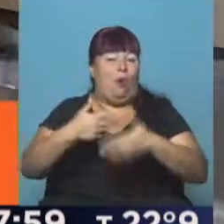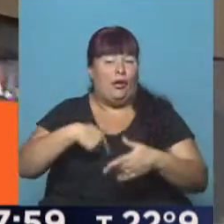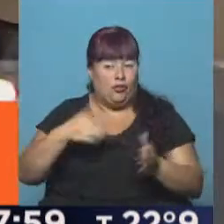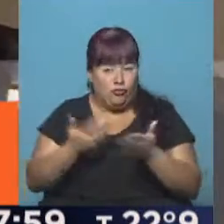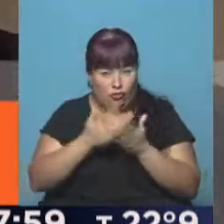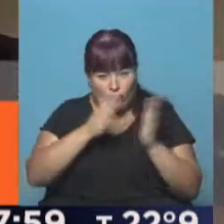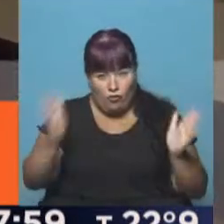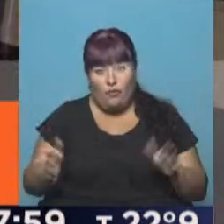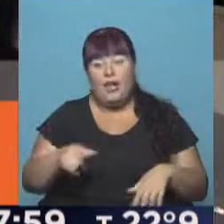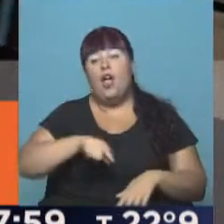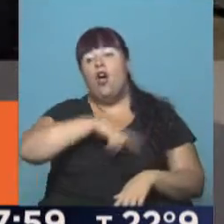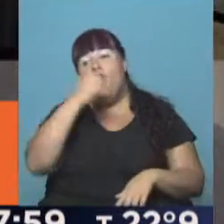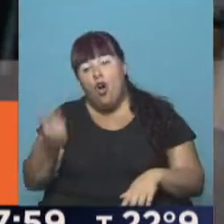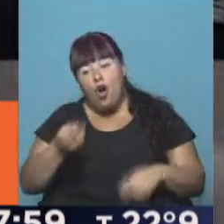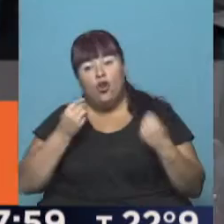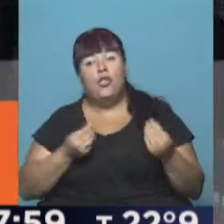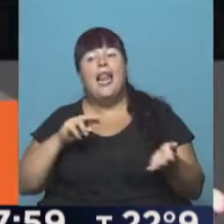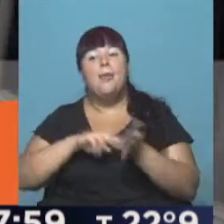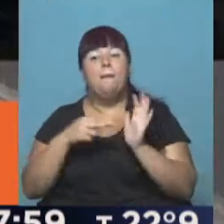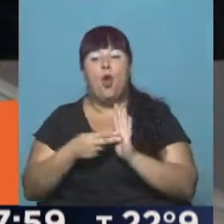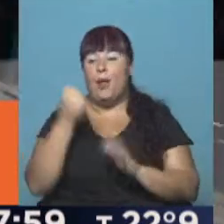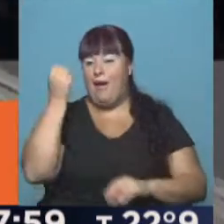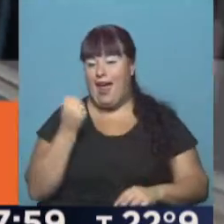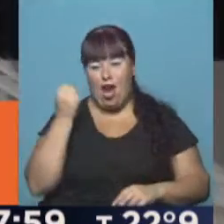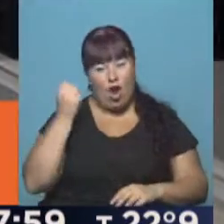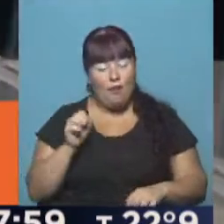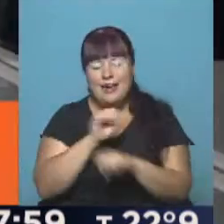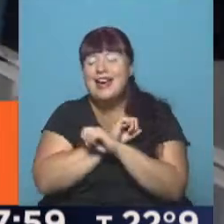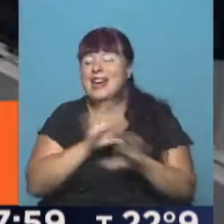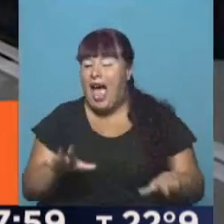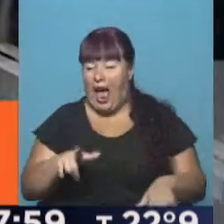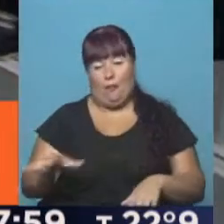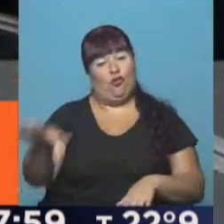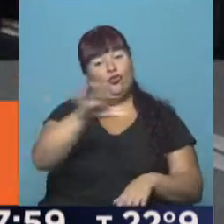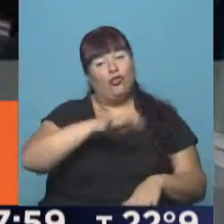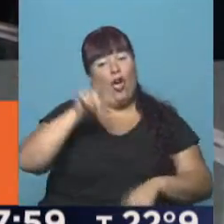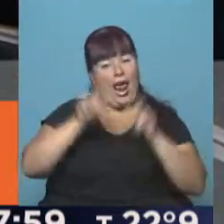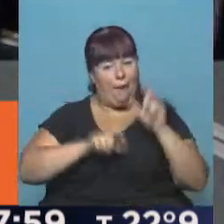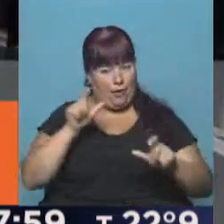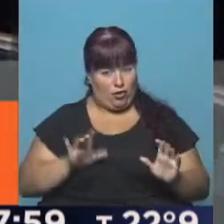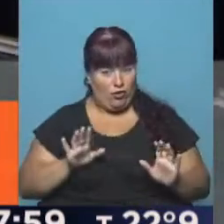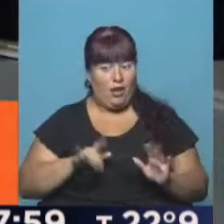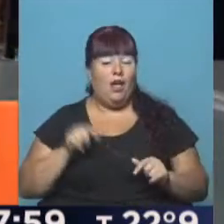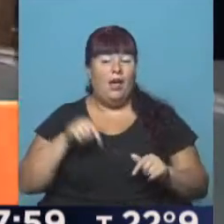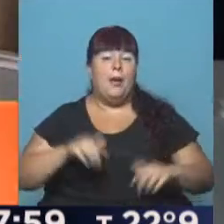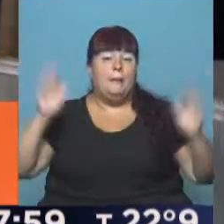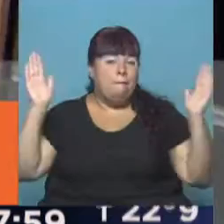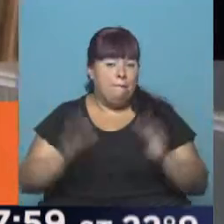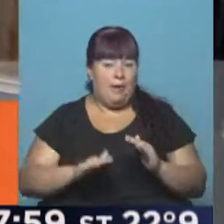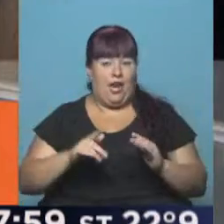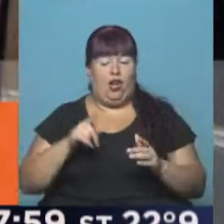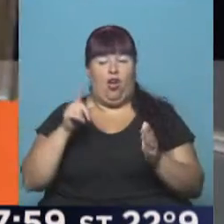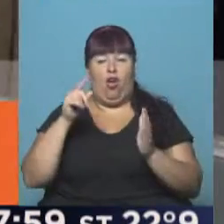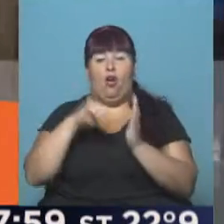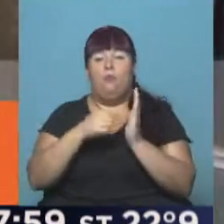vivido. Y el otro es la crisis económica que afecta a toda la gente y está reduciendo todos los